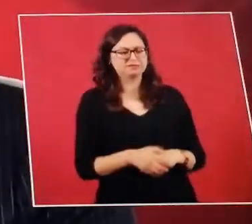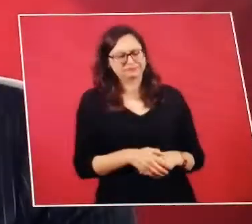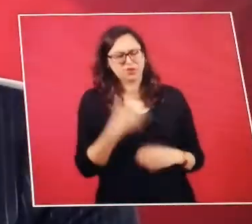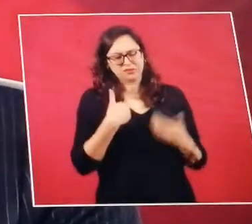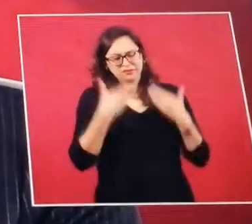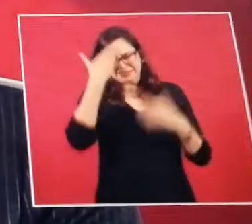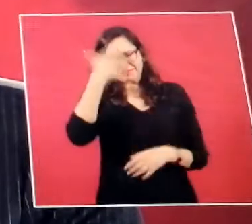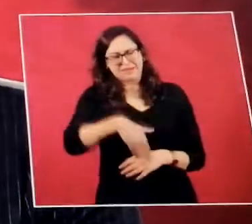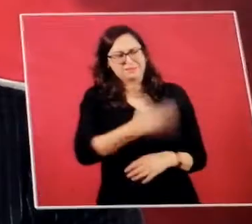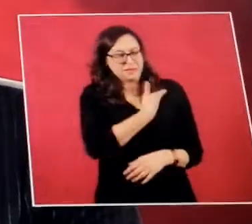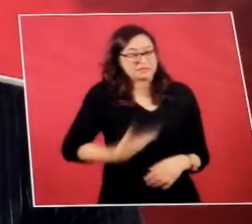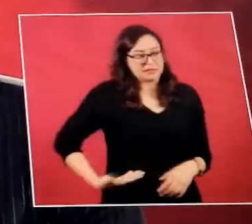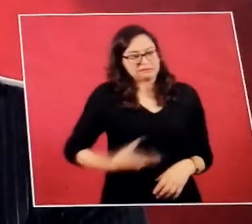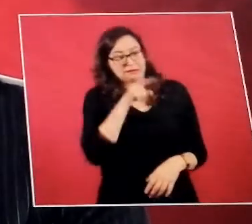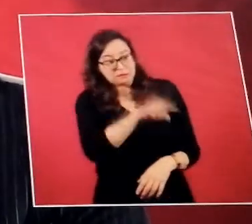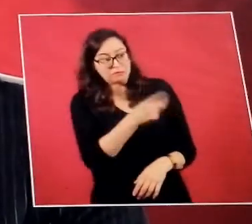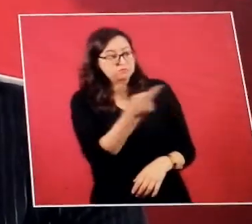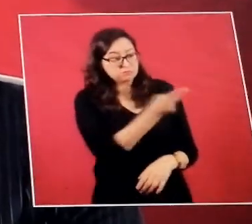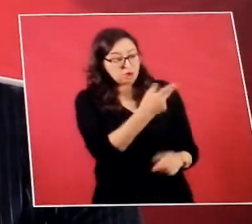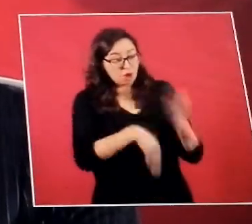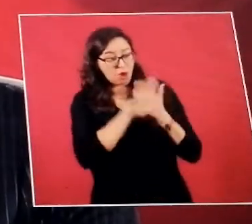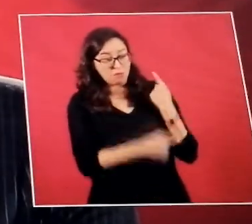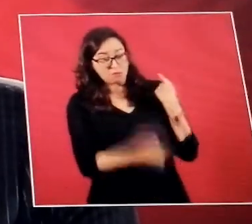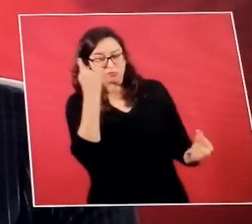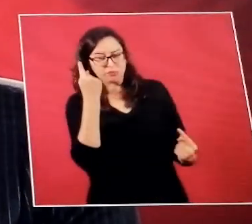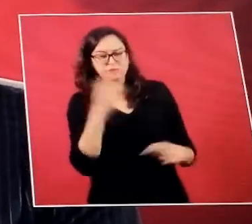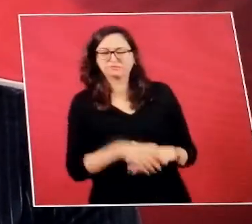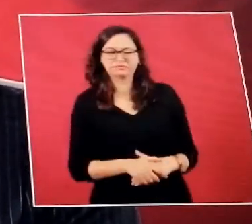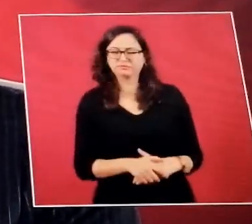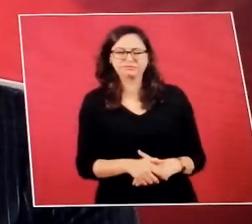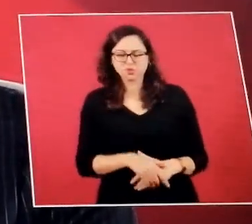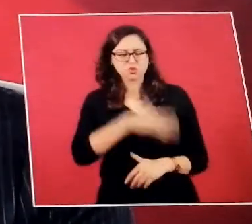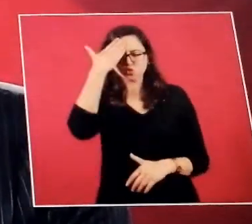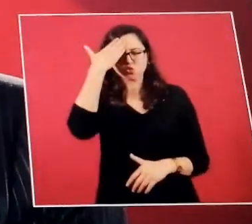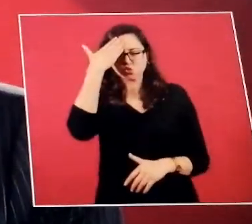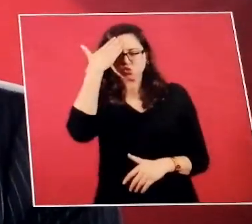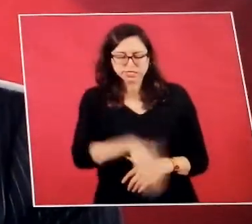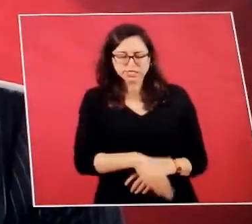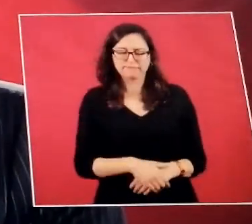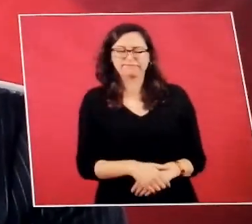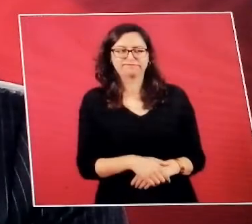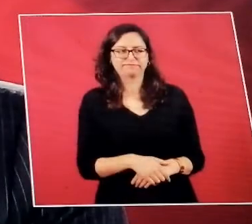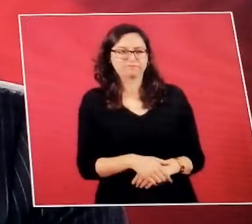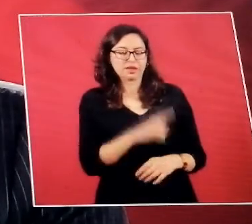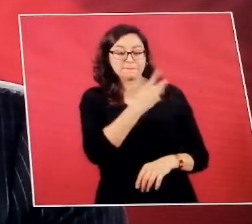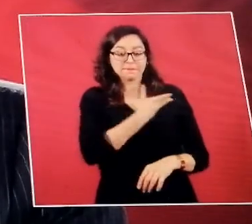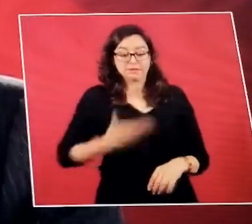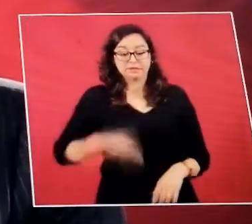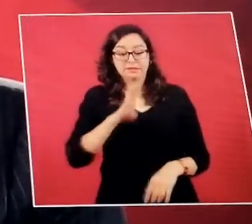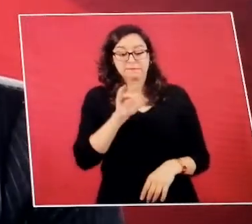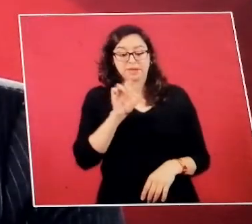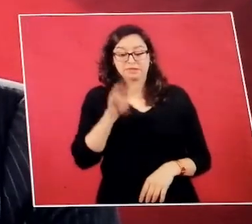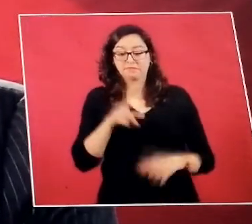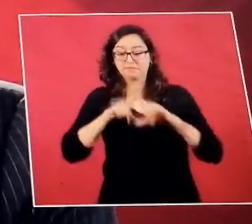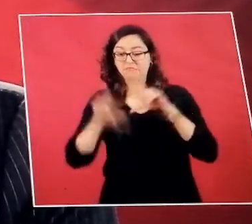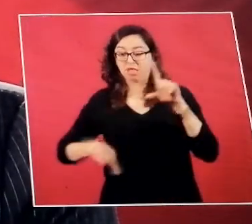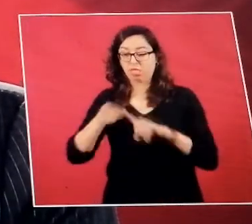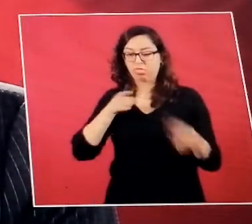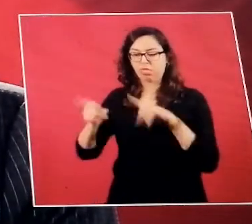ellos. De que no fue el presidente Biden, no tengo duda. No tengo ninguna